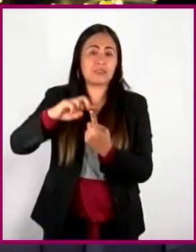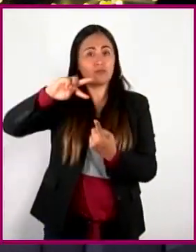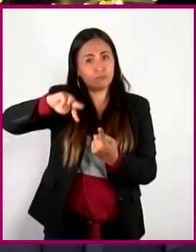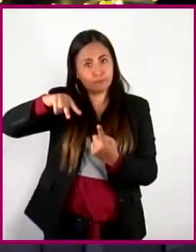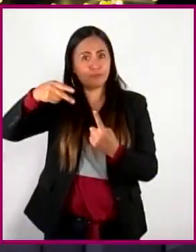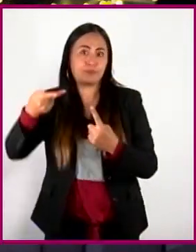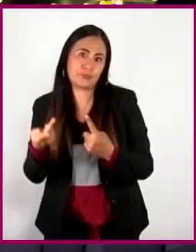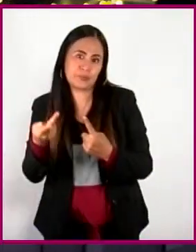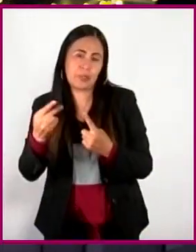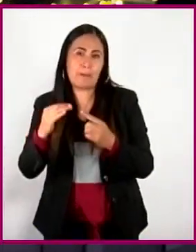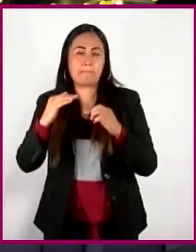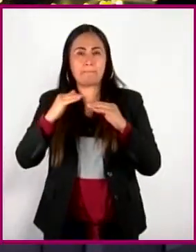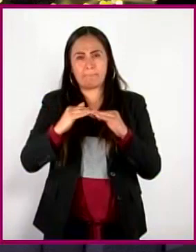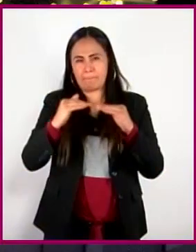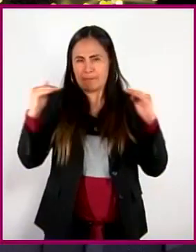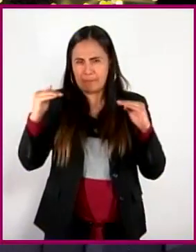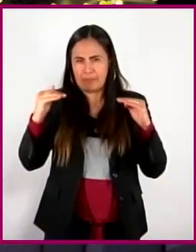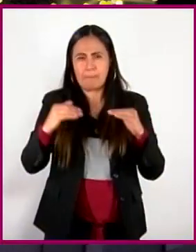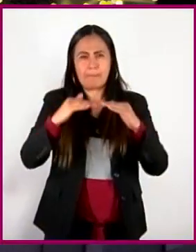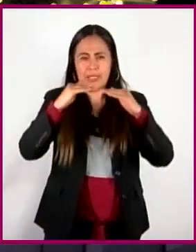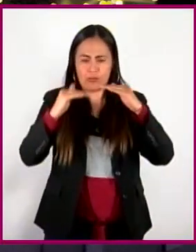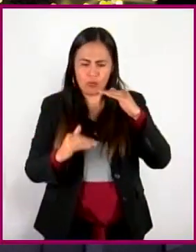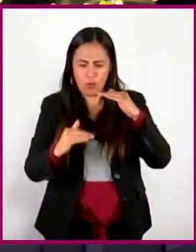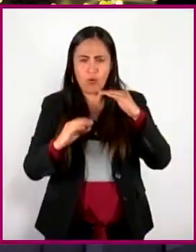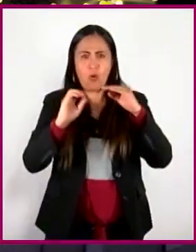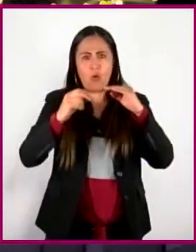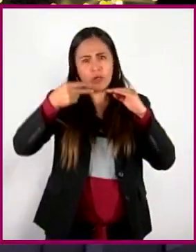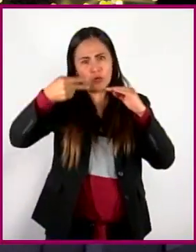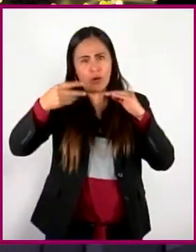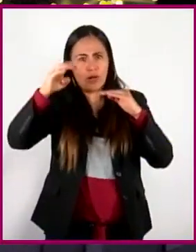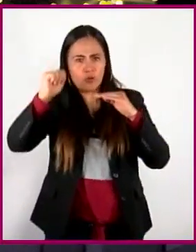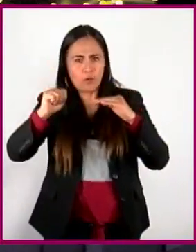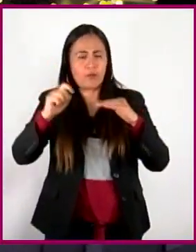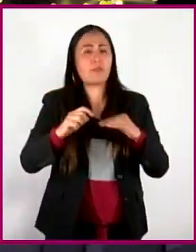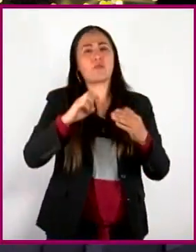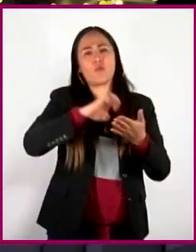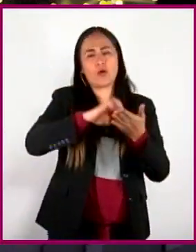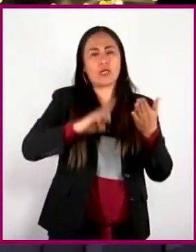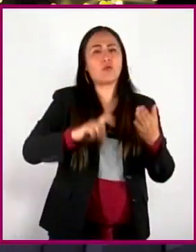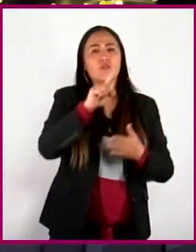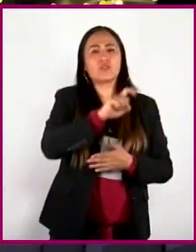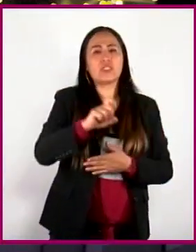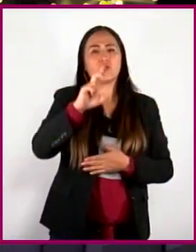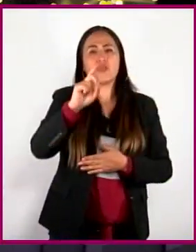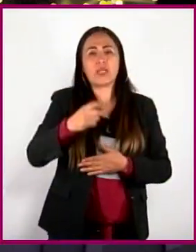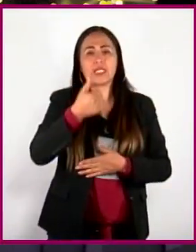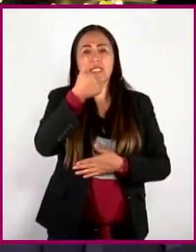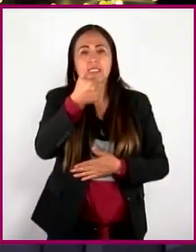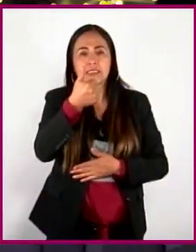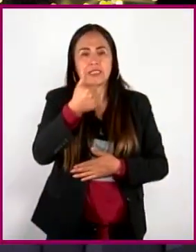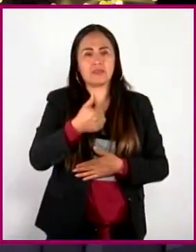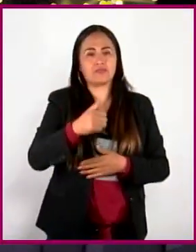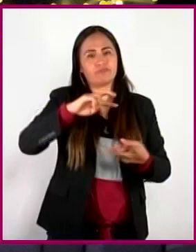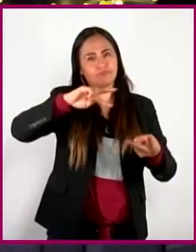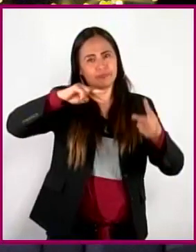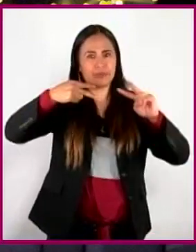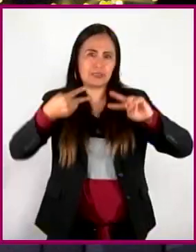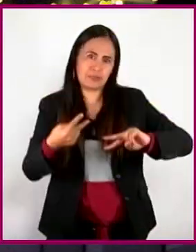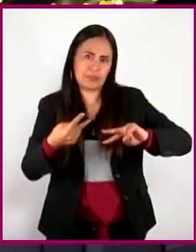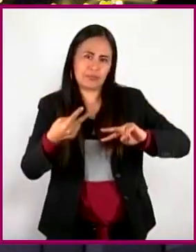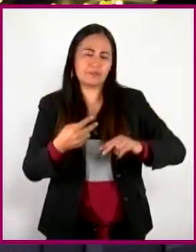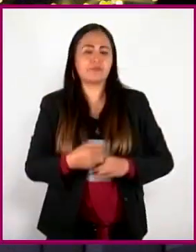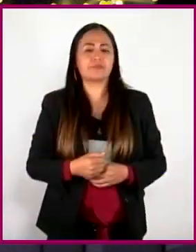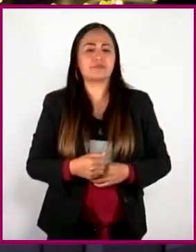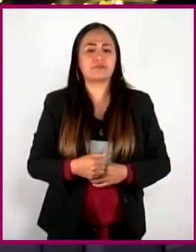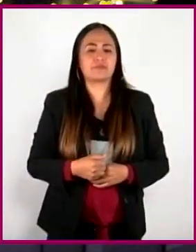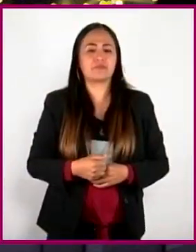sean menor o igual a 9. Por ejemplo, el 136. La suma de los números simétricos